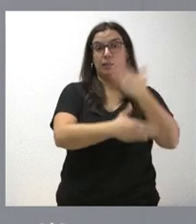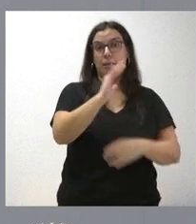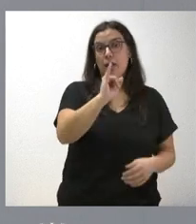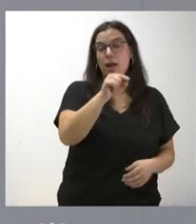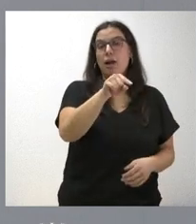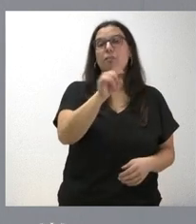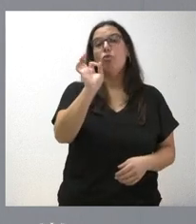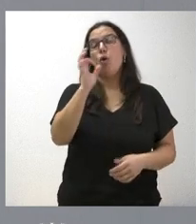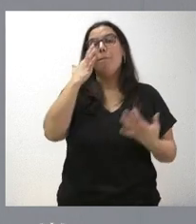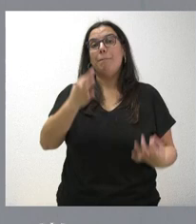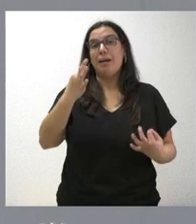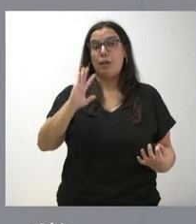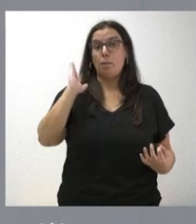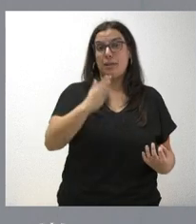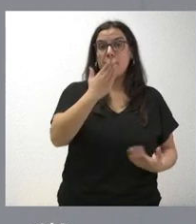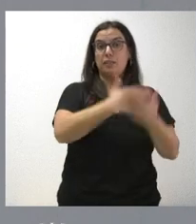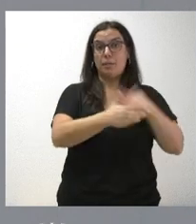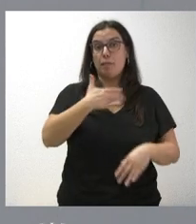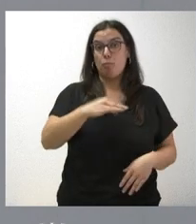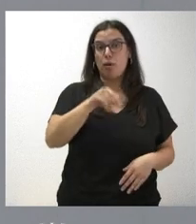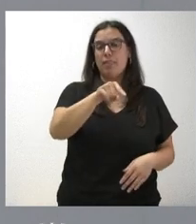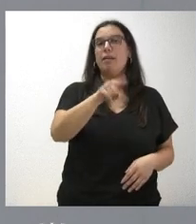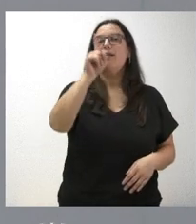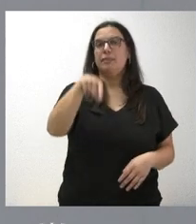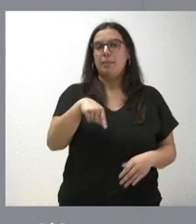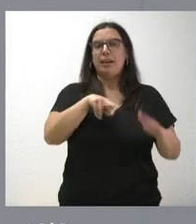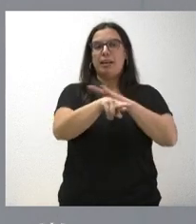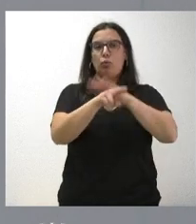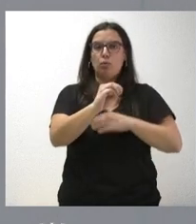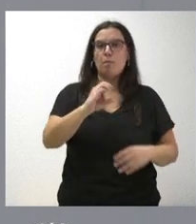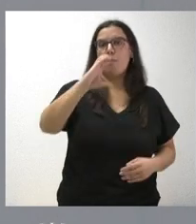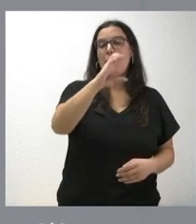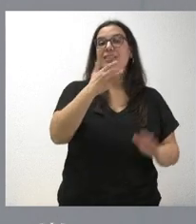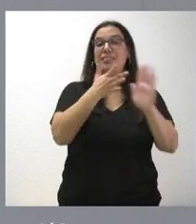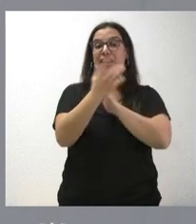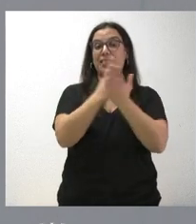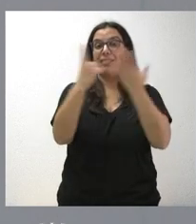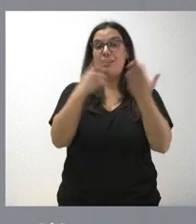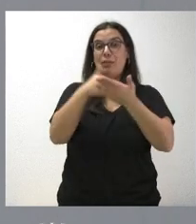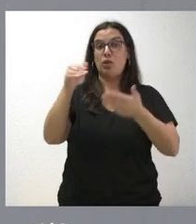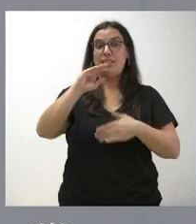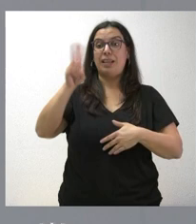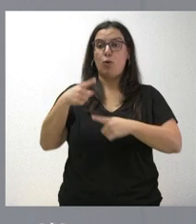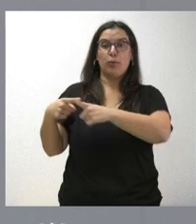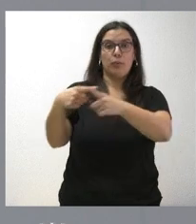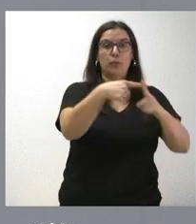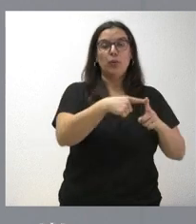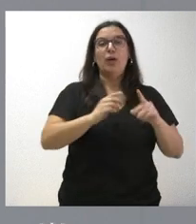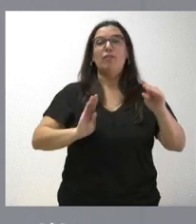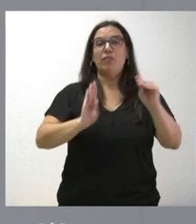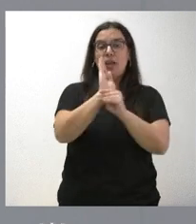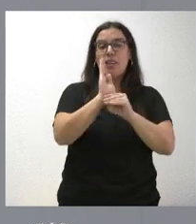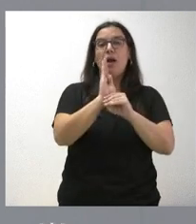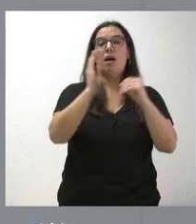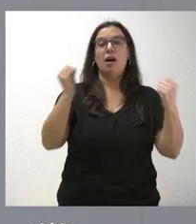o con riesgo de padecerla también ve aumentado sus recursos por tanto estos 16 millones de euros se dirigen tanto a financiar las